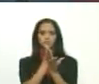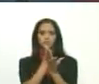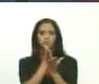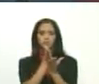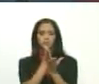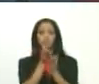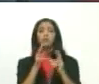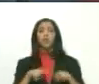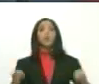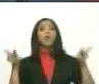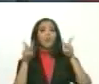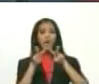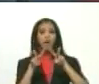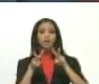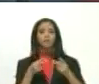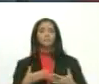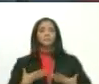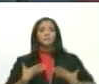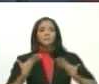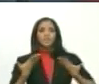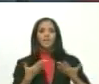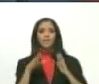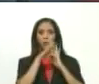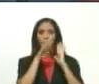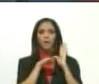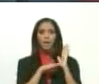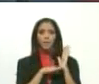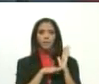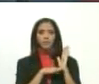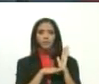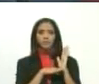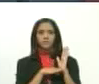Son los valores que inspiraron este programa.